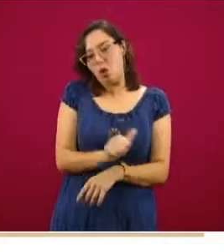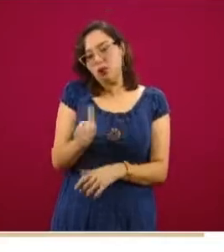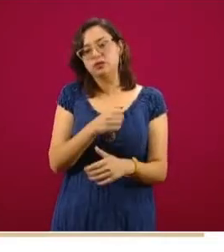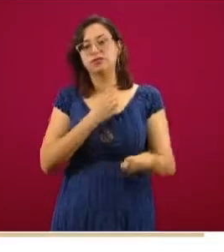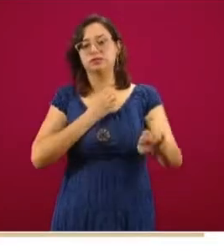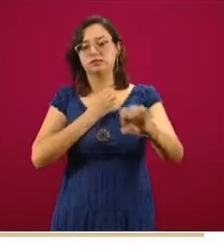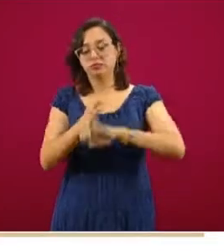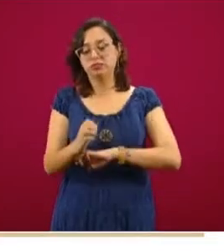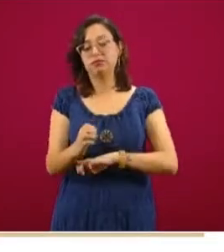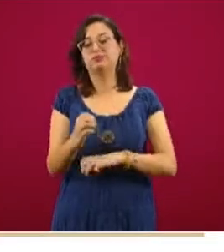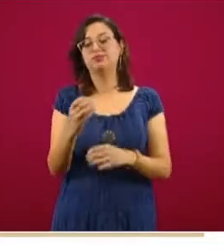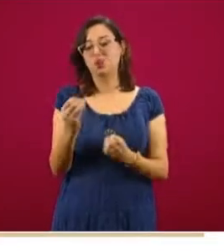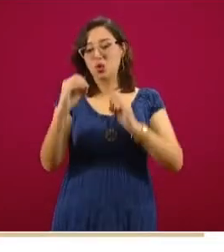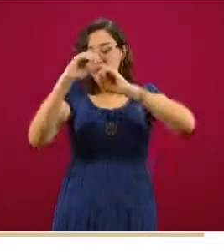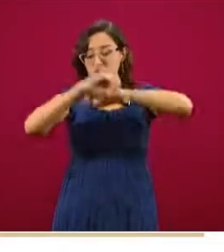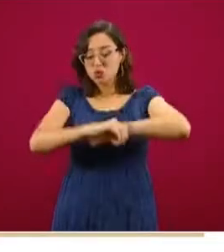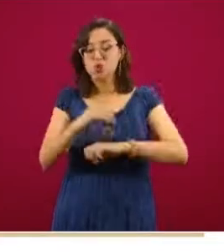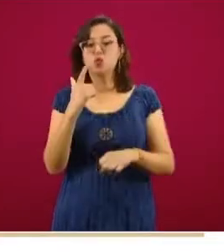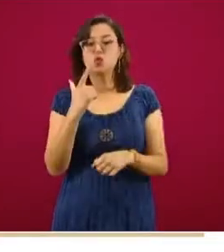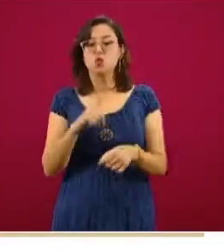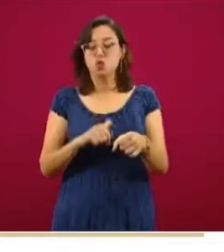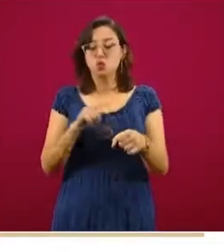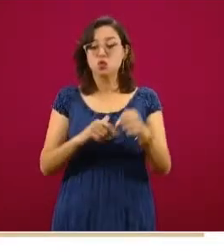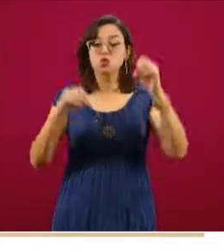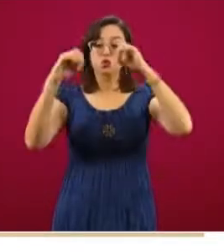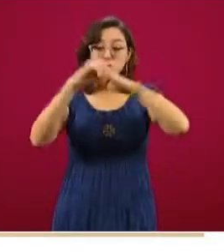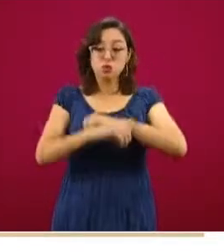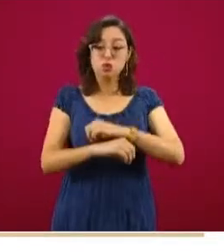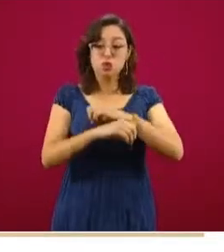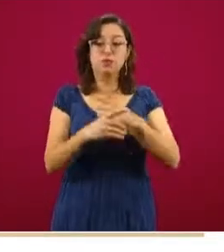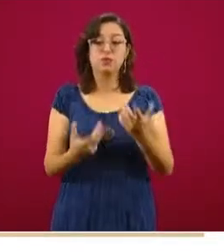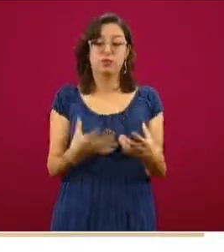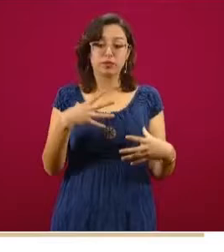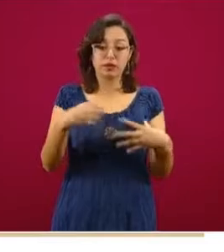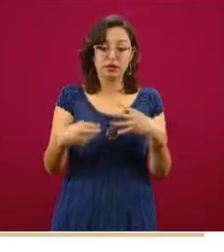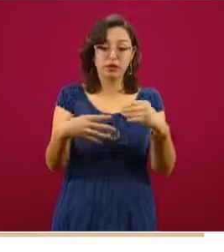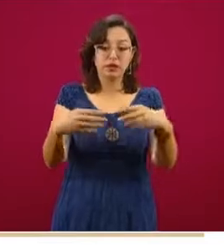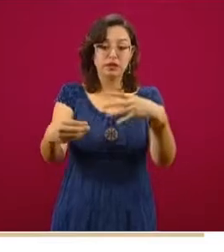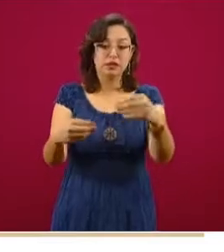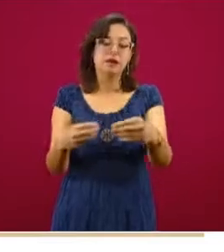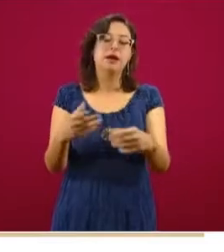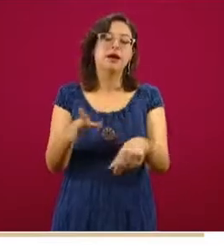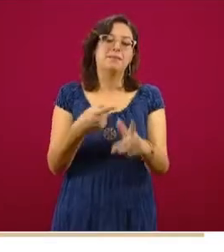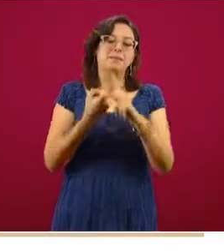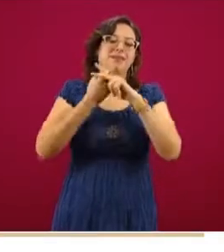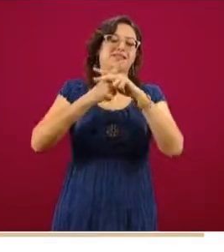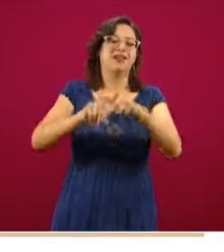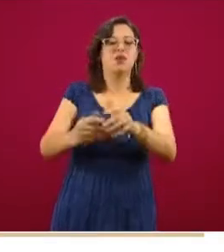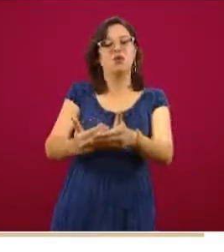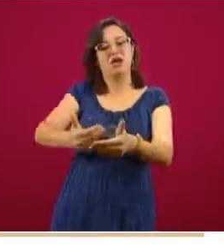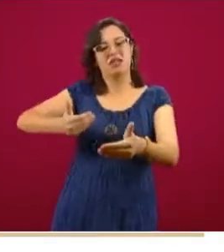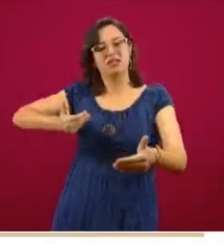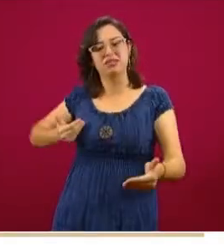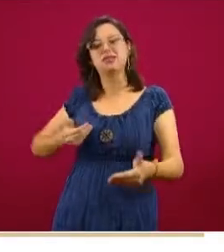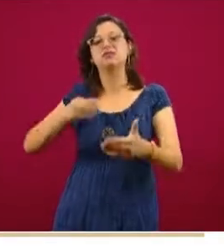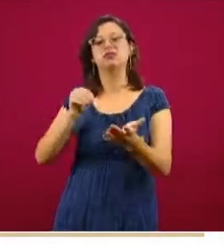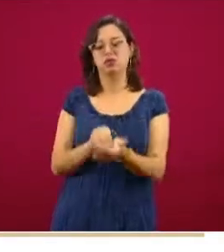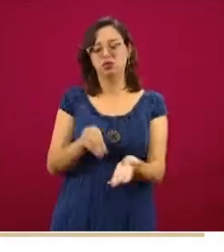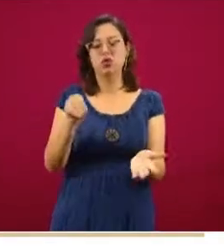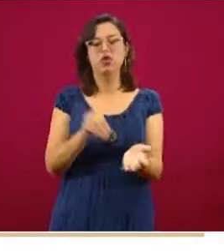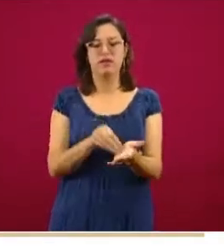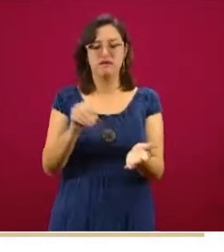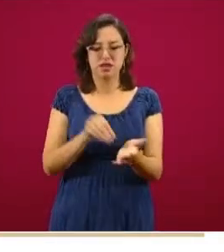estados todavía en colores oscuros que además que han tenido la transmisión desde más temprano en el año, actualmente todavía